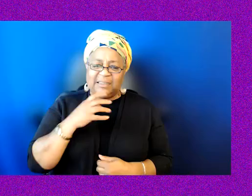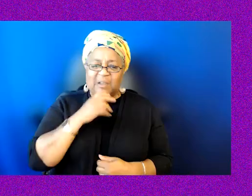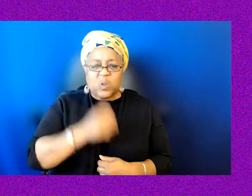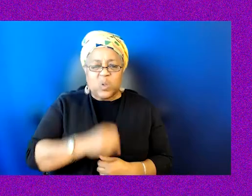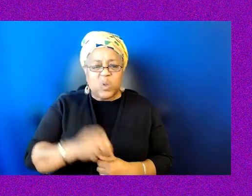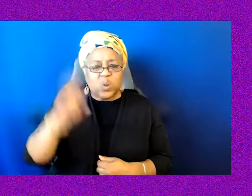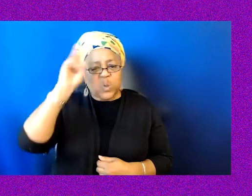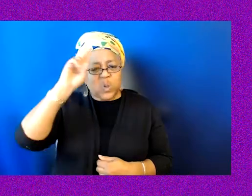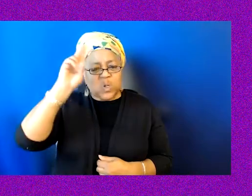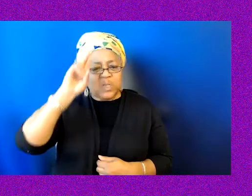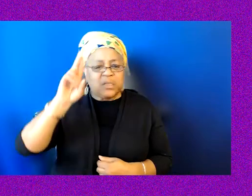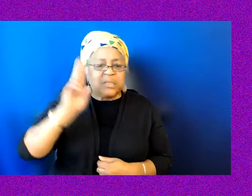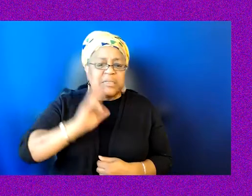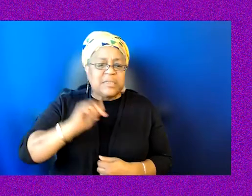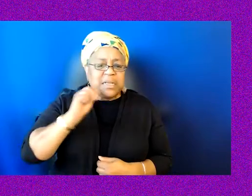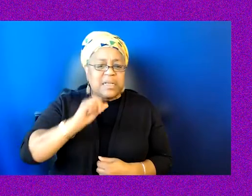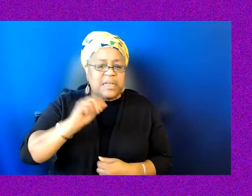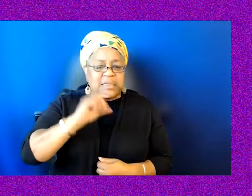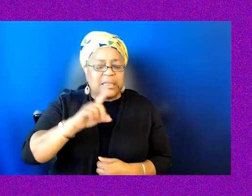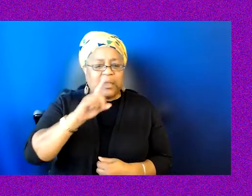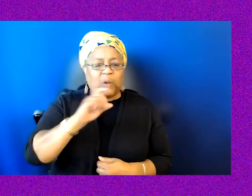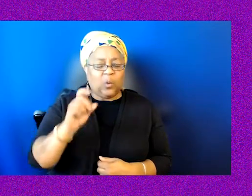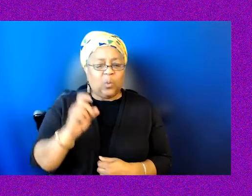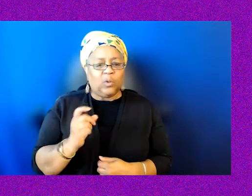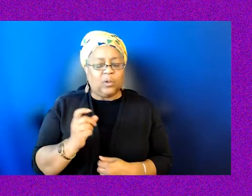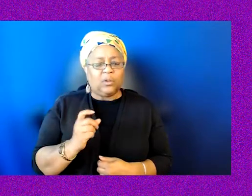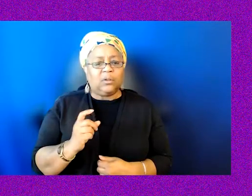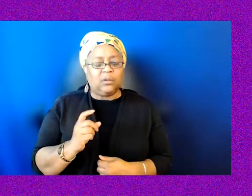Sacramentos. Dice que nuestros tíos